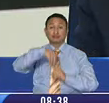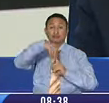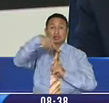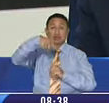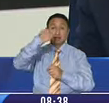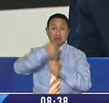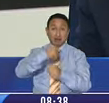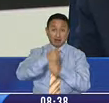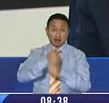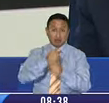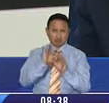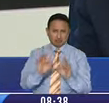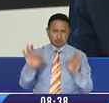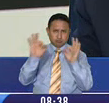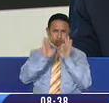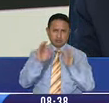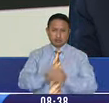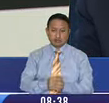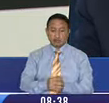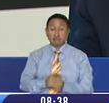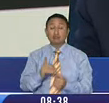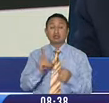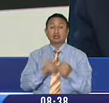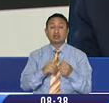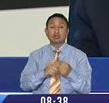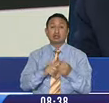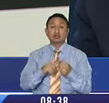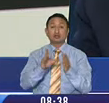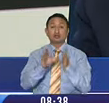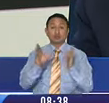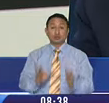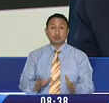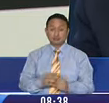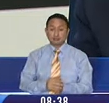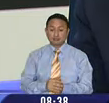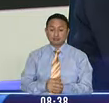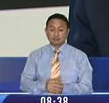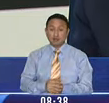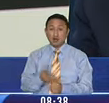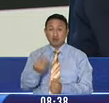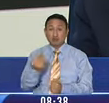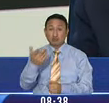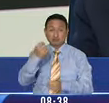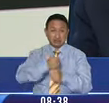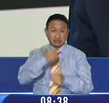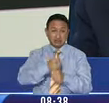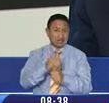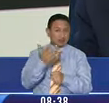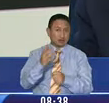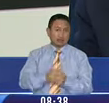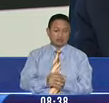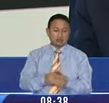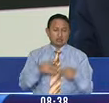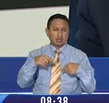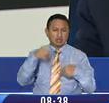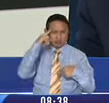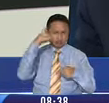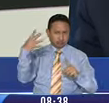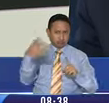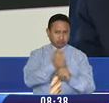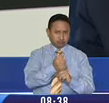que tenemos que ver. Quito es una ciudad en donde más desempleo existe. Por lo tanto, lo que hay que lograr